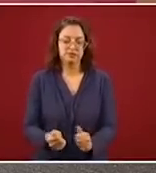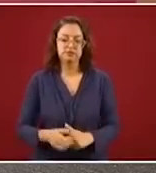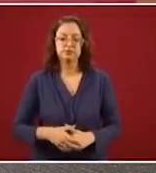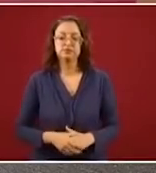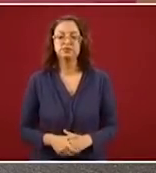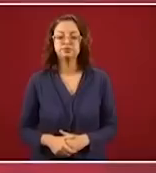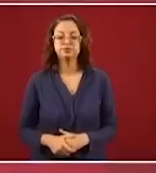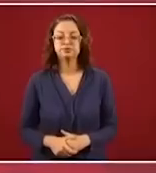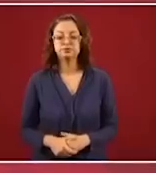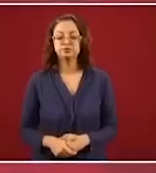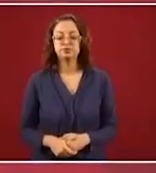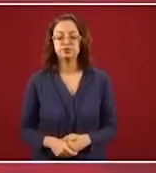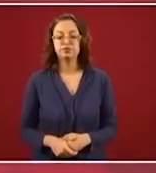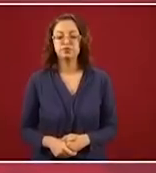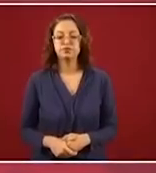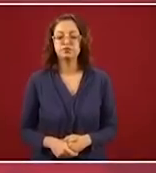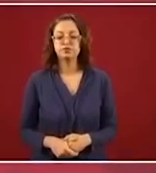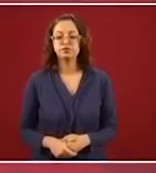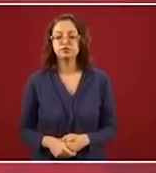en 10 años